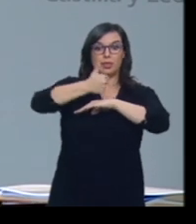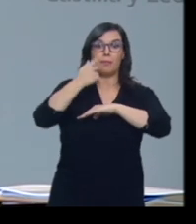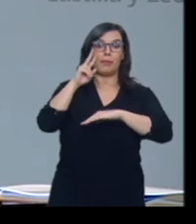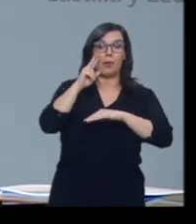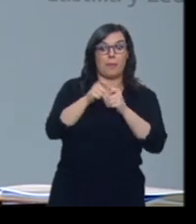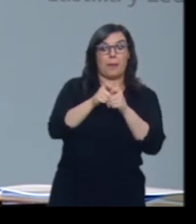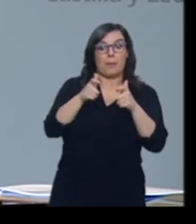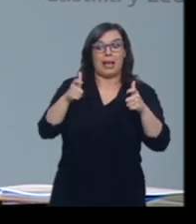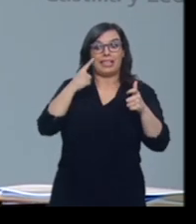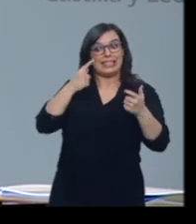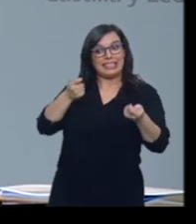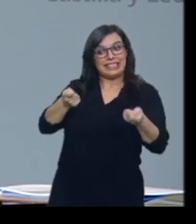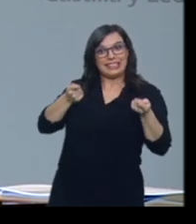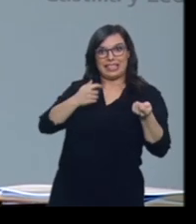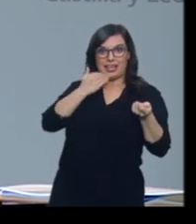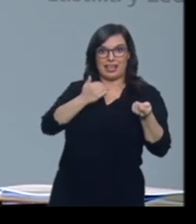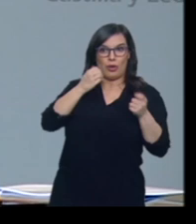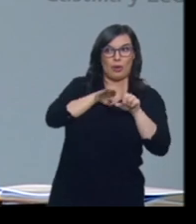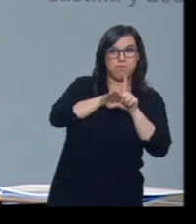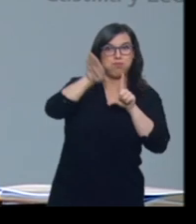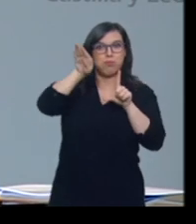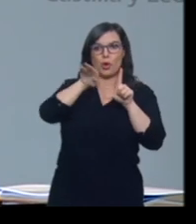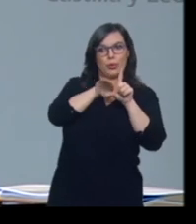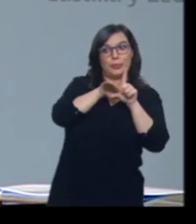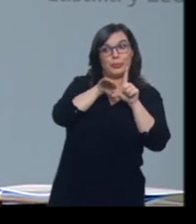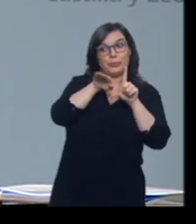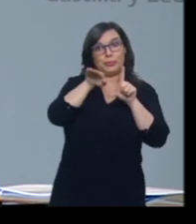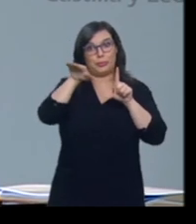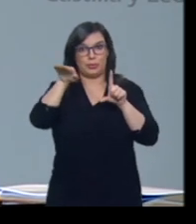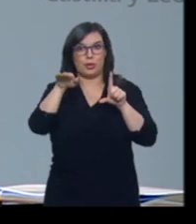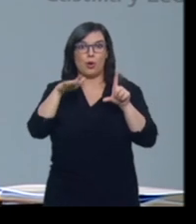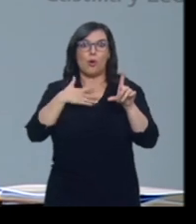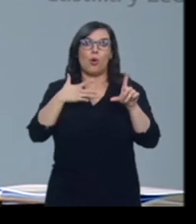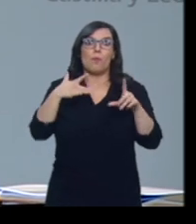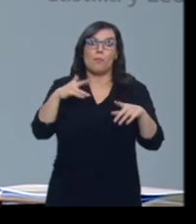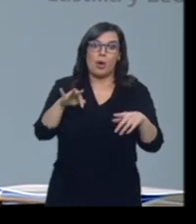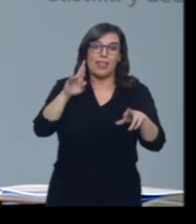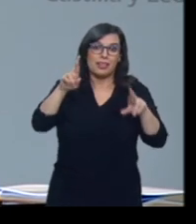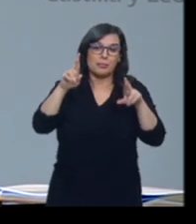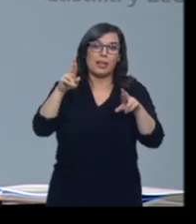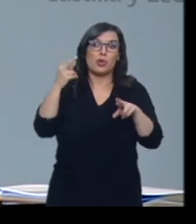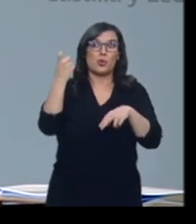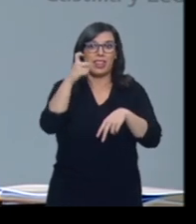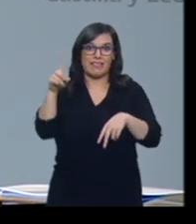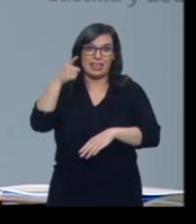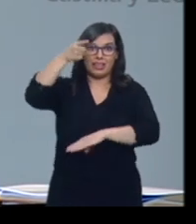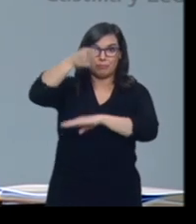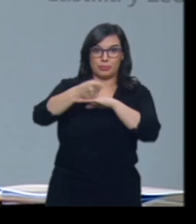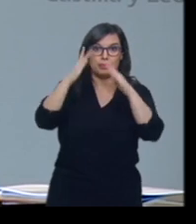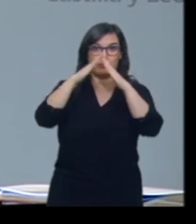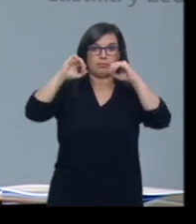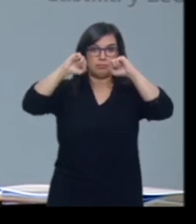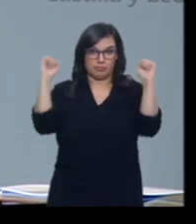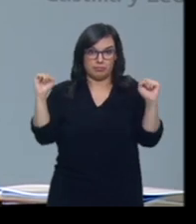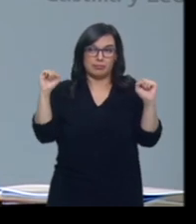Entonces, esto hace pensar que, bueno, a lo mejor no es necesario el confinamiento, pero si de algo yo no me